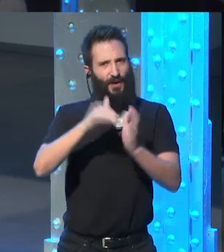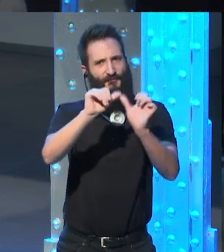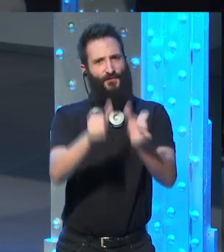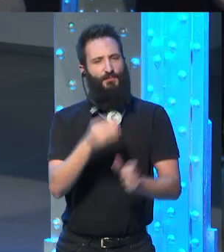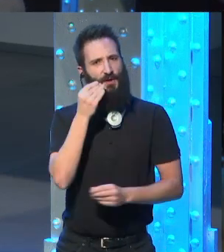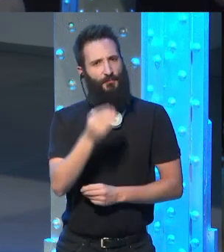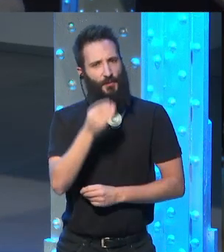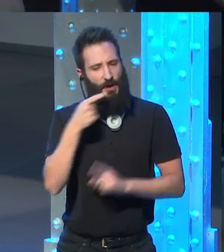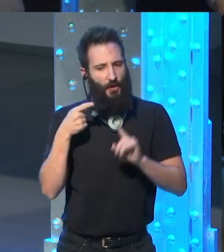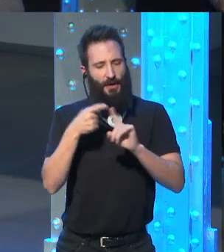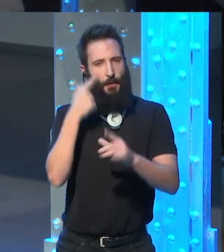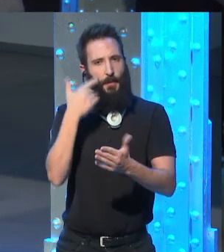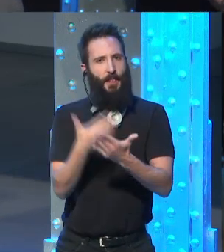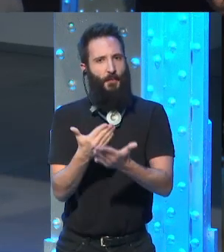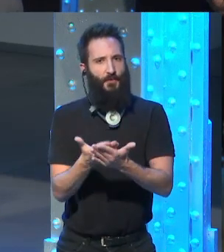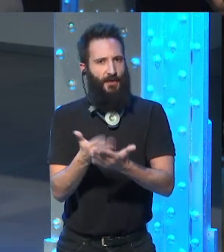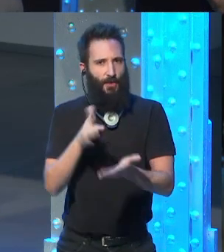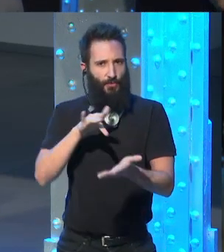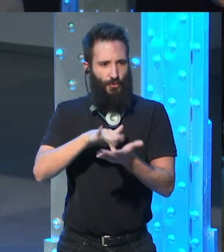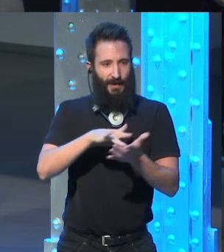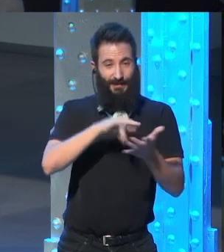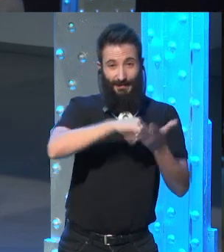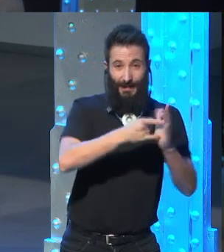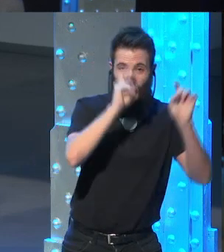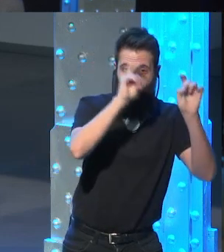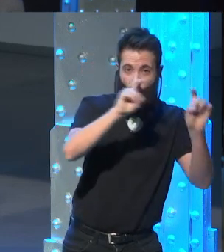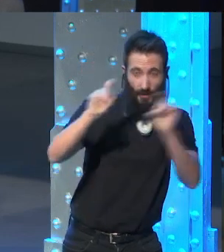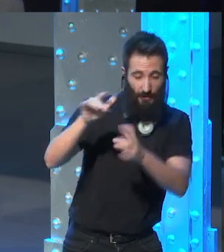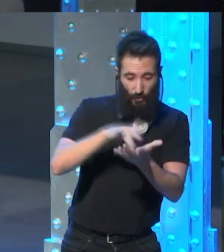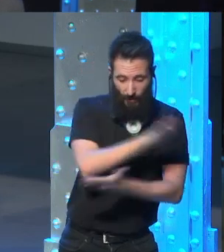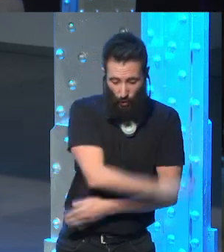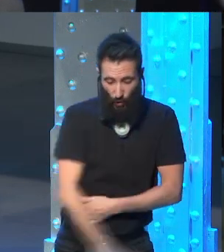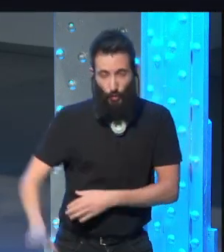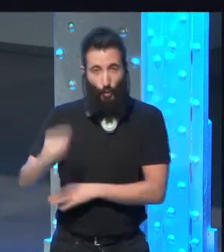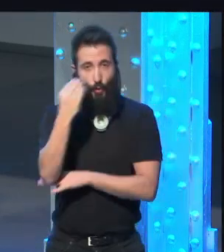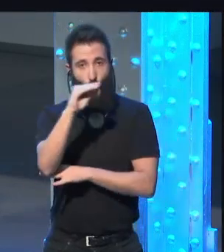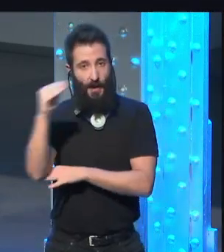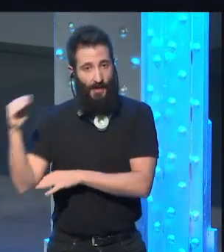de demostrar para el sistema educativo a los más jóvenes